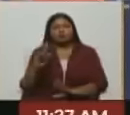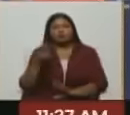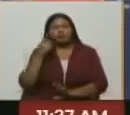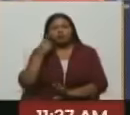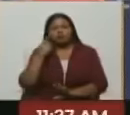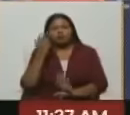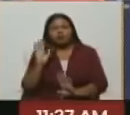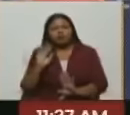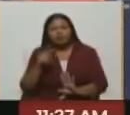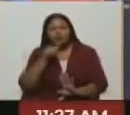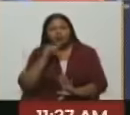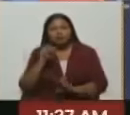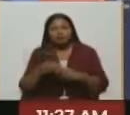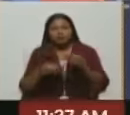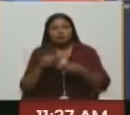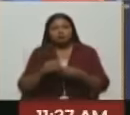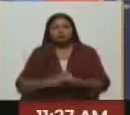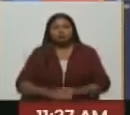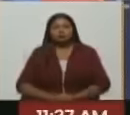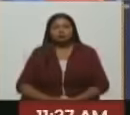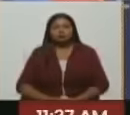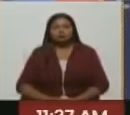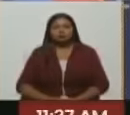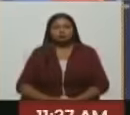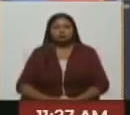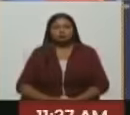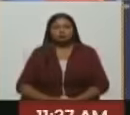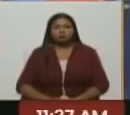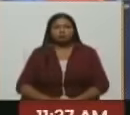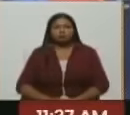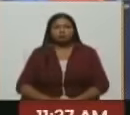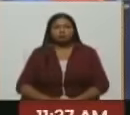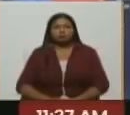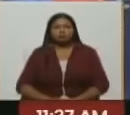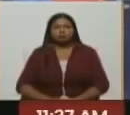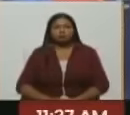pues. Vamos a observar, fiscal general.